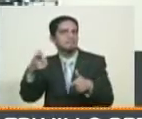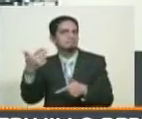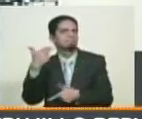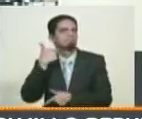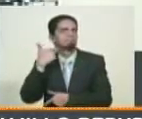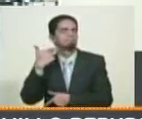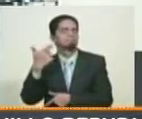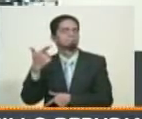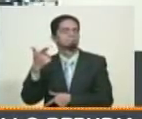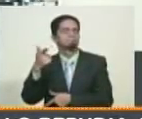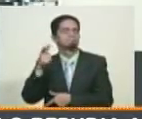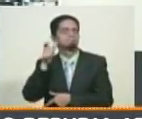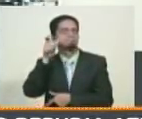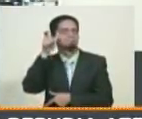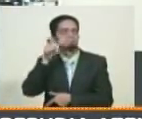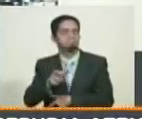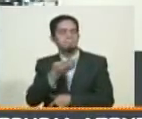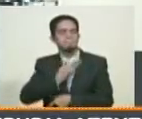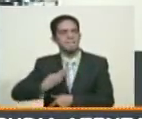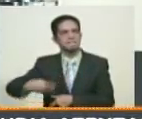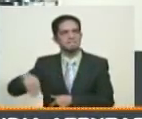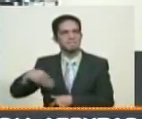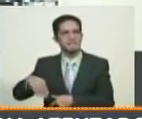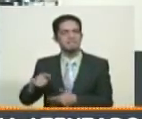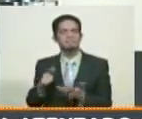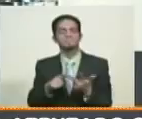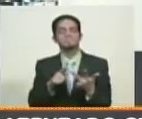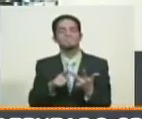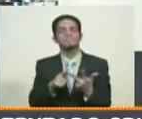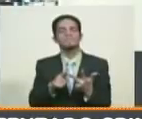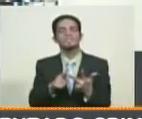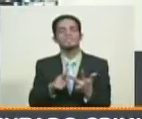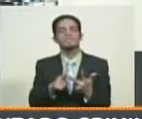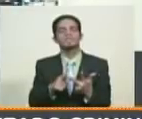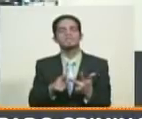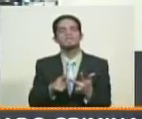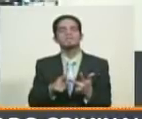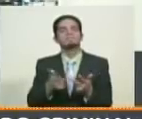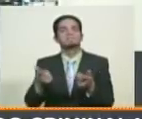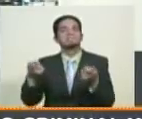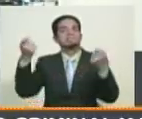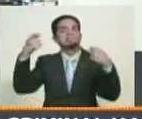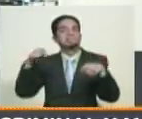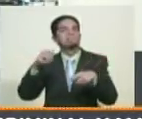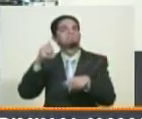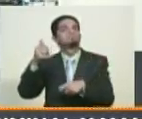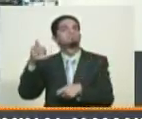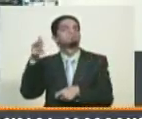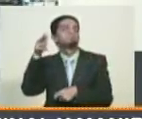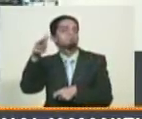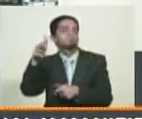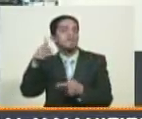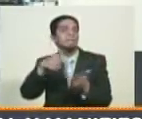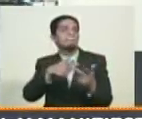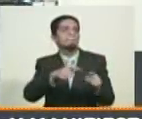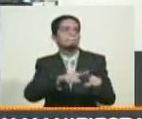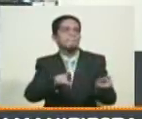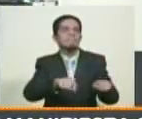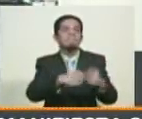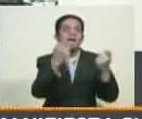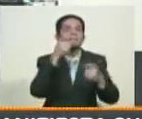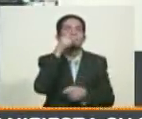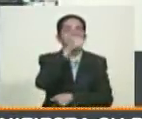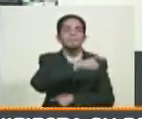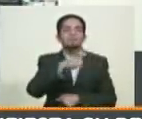República, Nicolás Maduro Moros, homicidio frustrado y lesiones graves en las personas